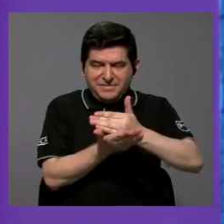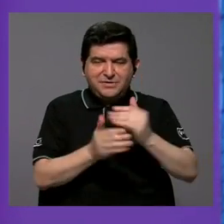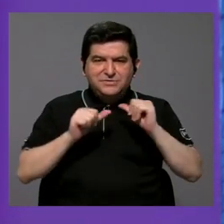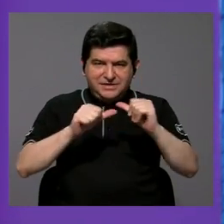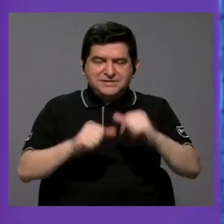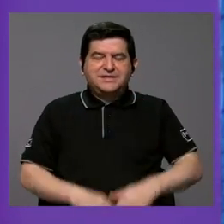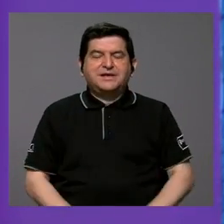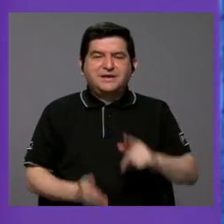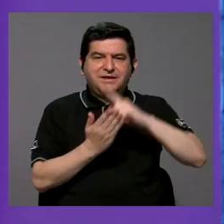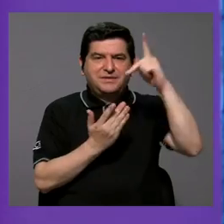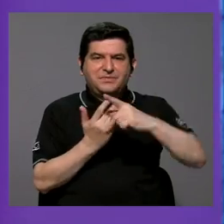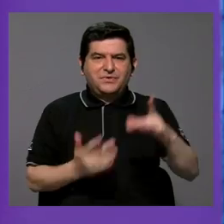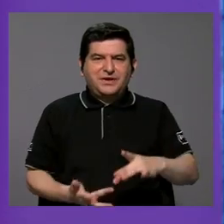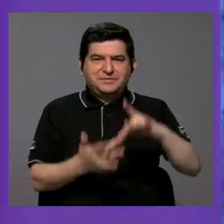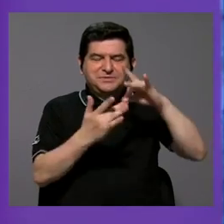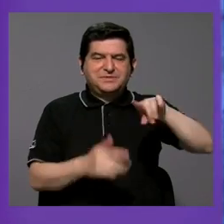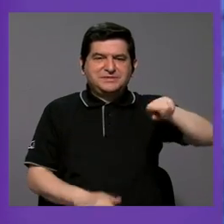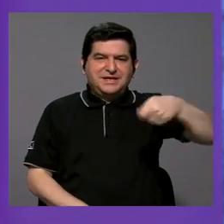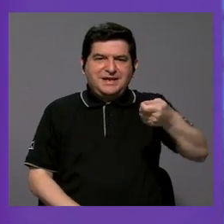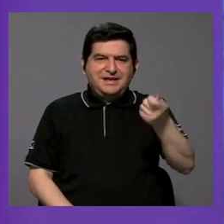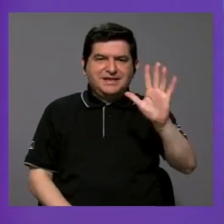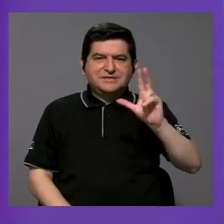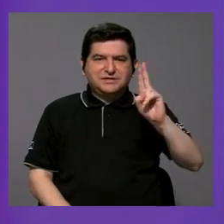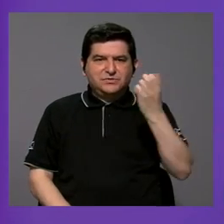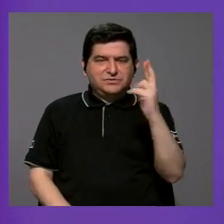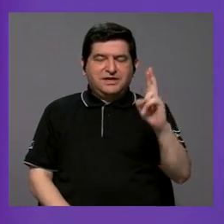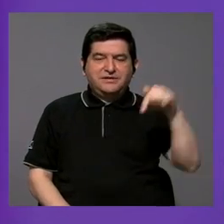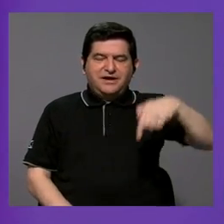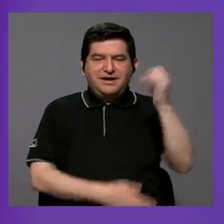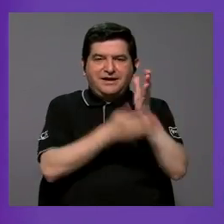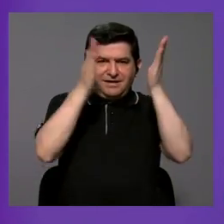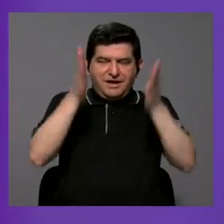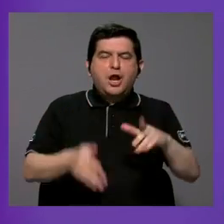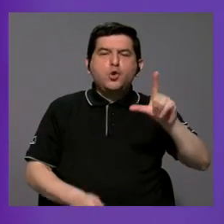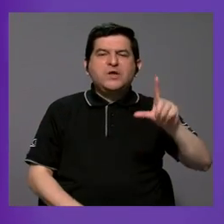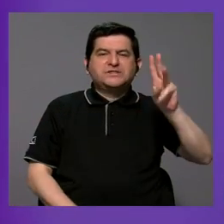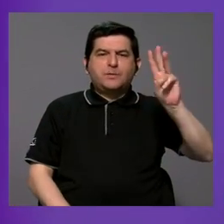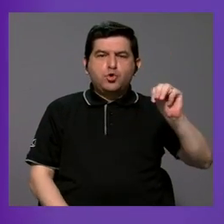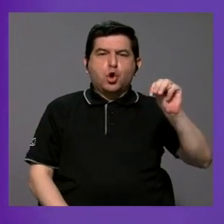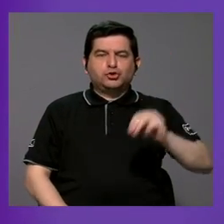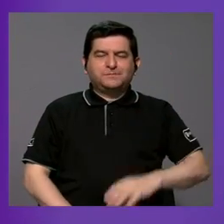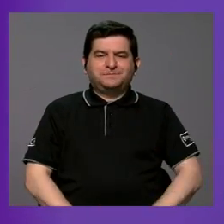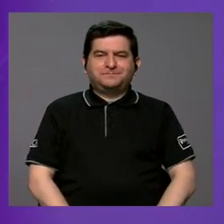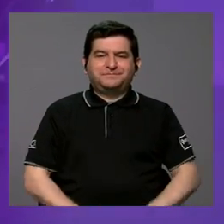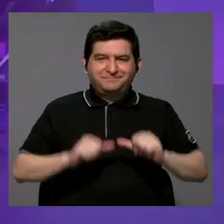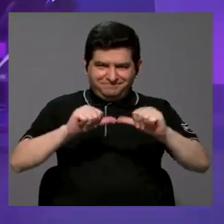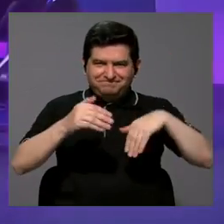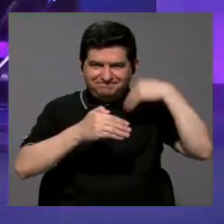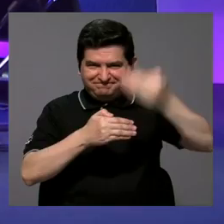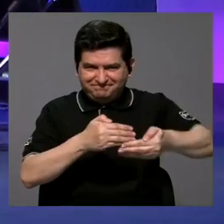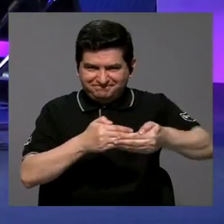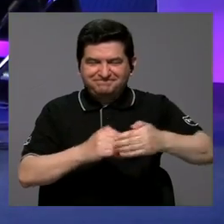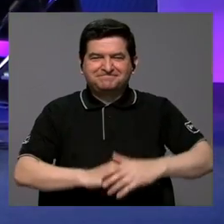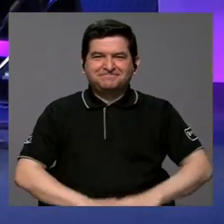en Especiales 15 UCR, hoy con el artista costarricense Luis Muñoz. Ya volvemos.